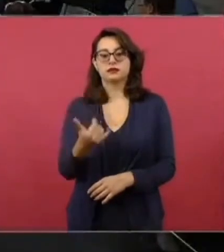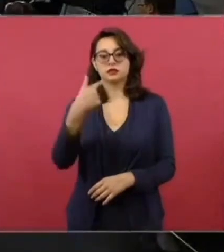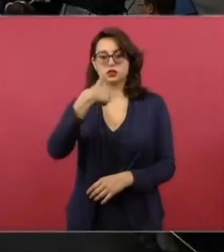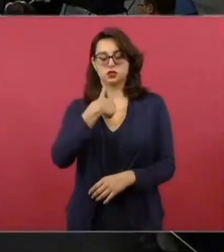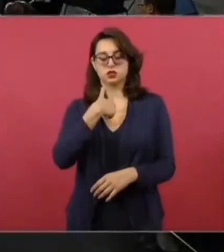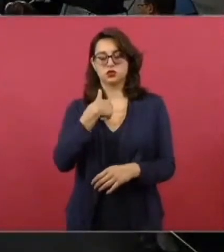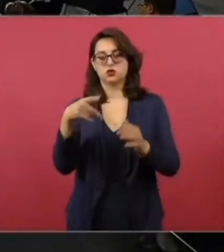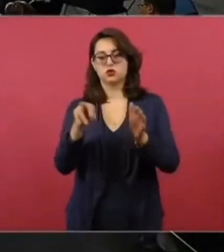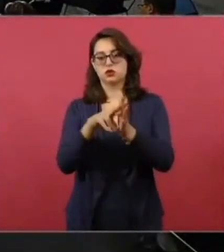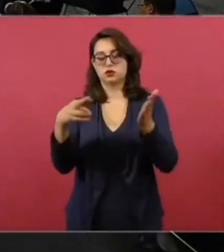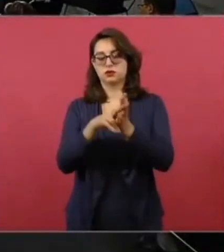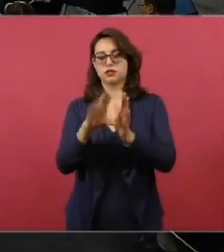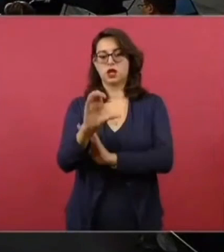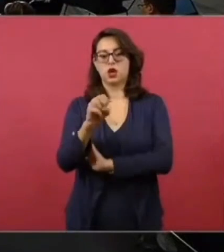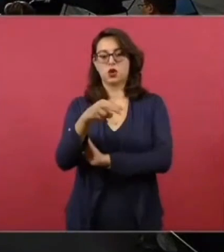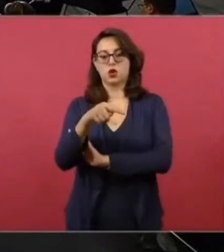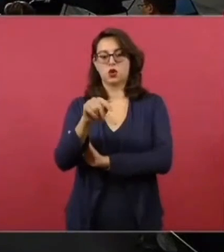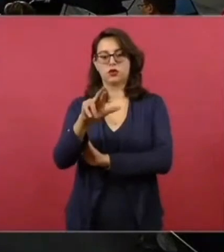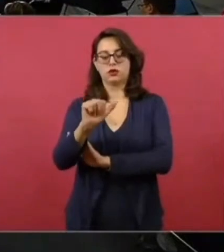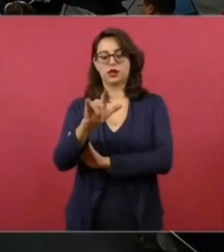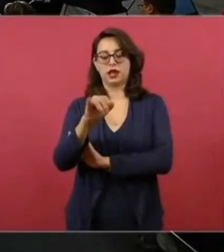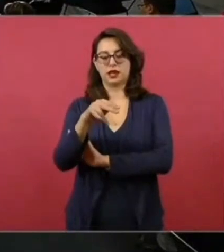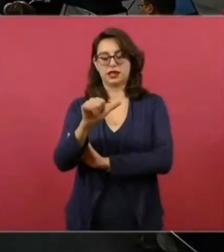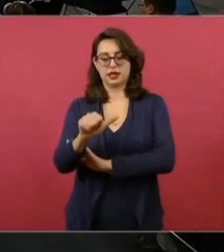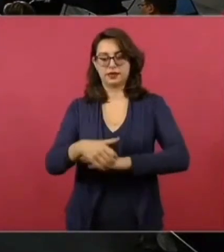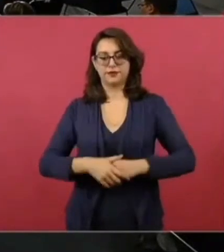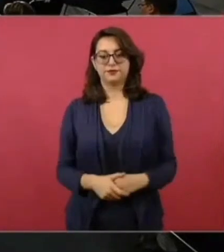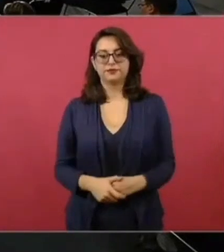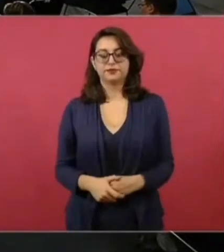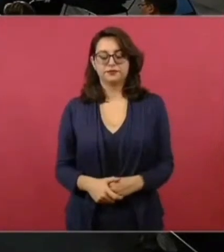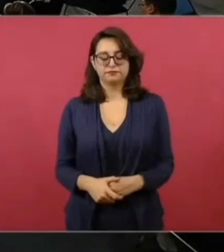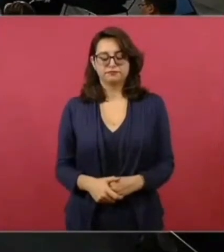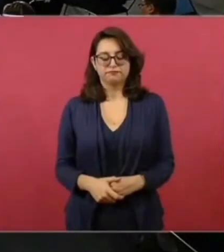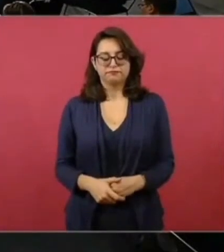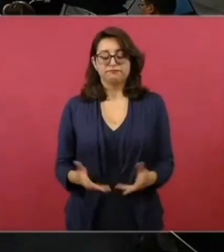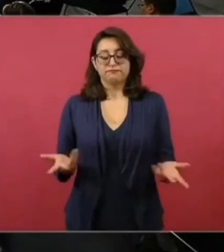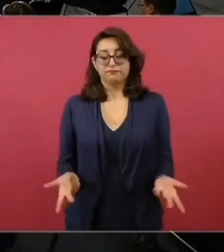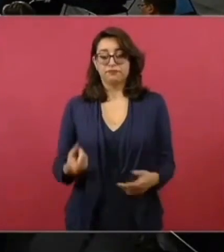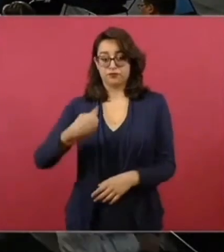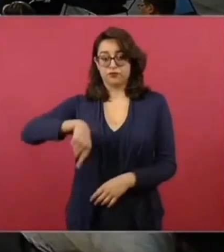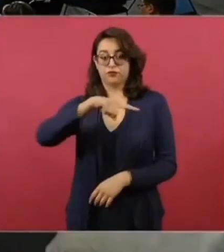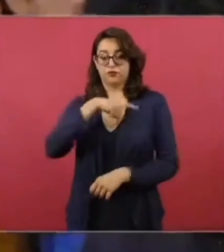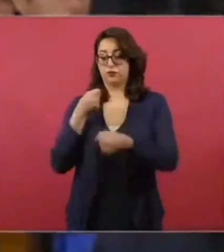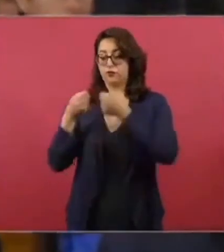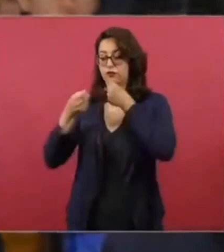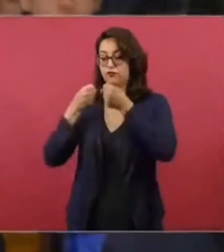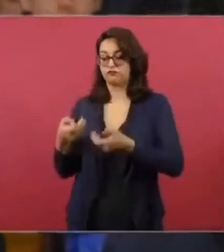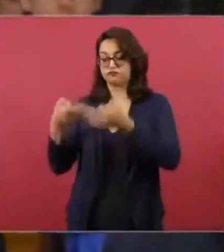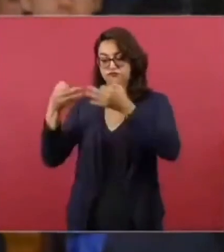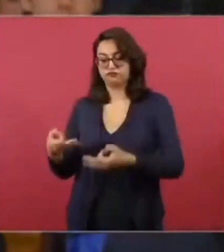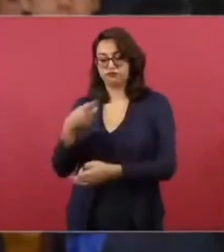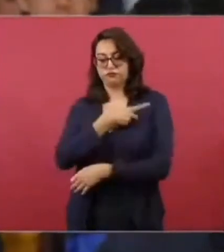la ética periodística, a los principios deontológicos de esta profesión, la Organización Mexicanos contra la Corrupción